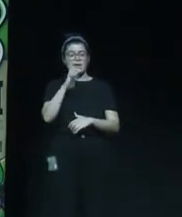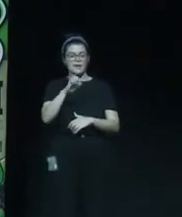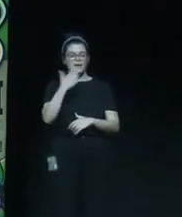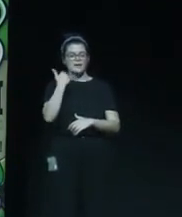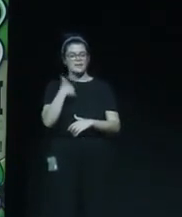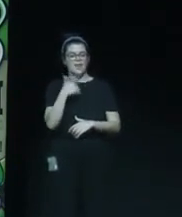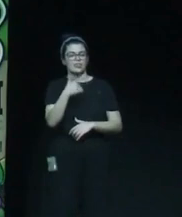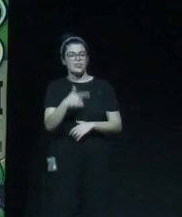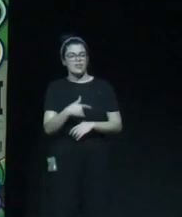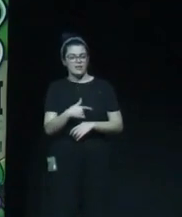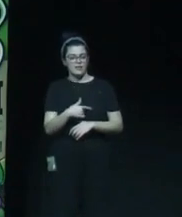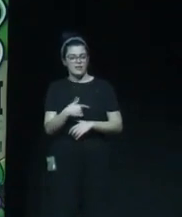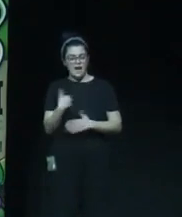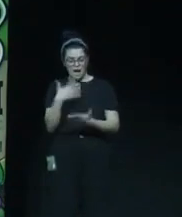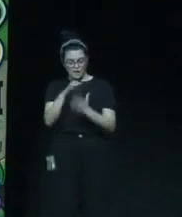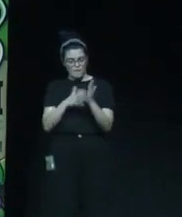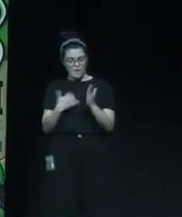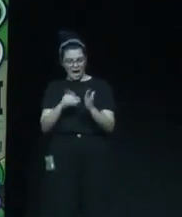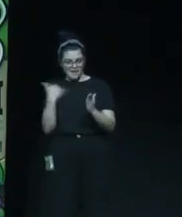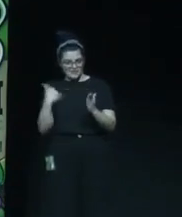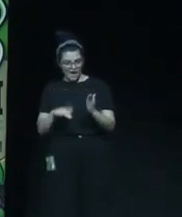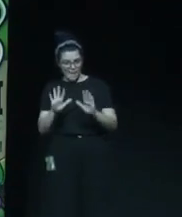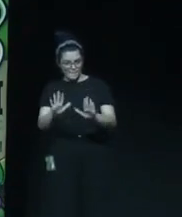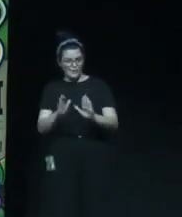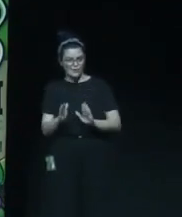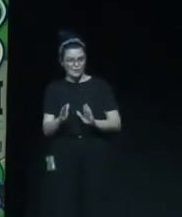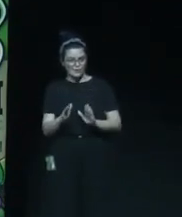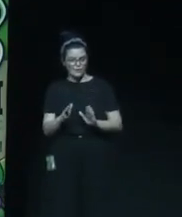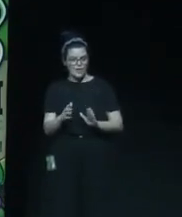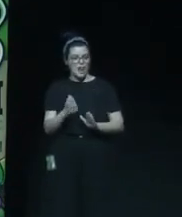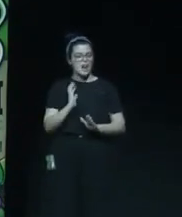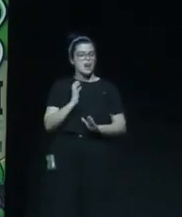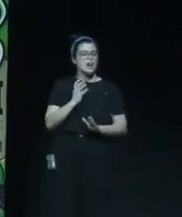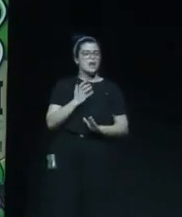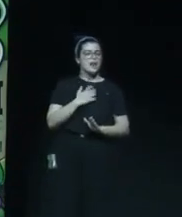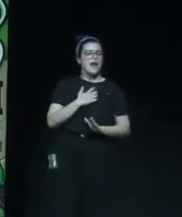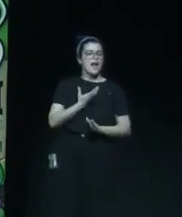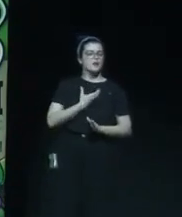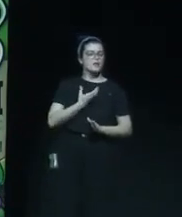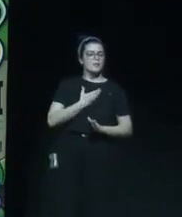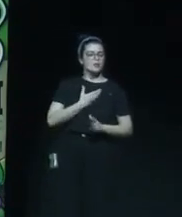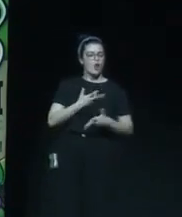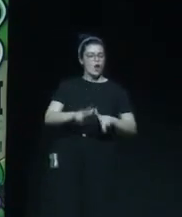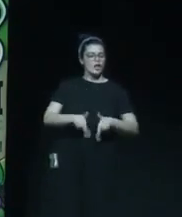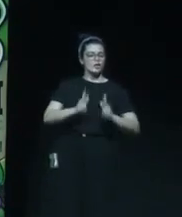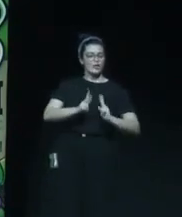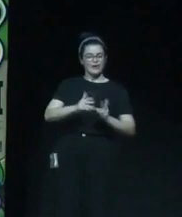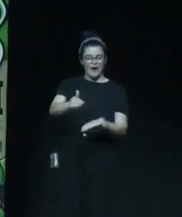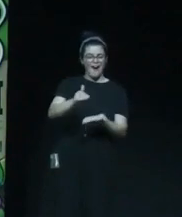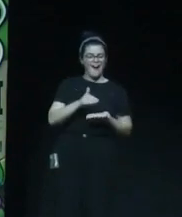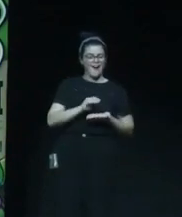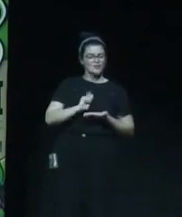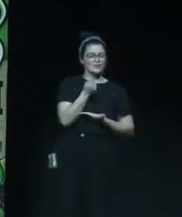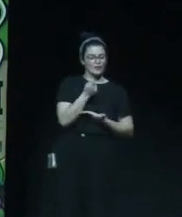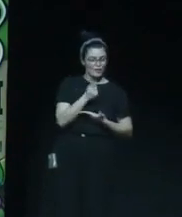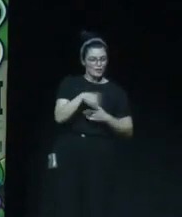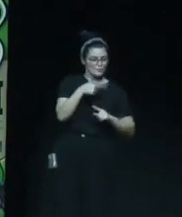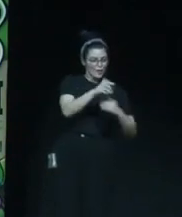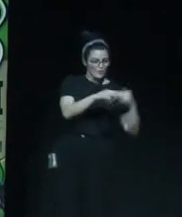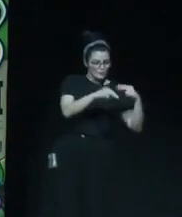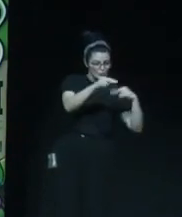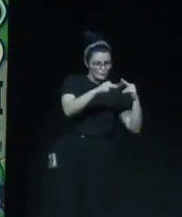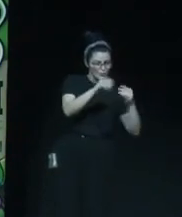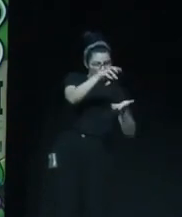dice que son ilegales, pero el ayuntamiento concedió las licencias y esas licencias hicieron que se construyera el Coque de